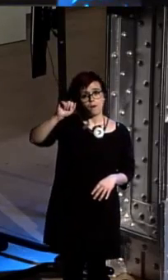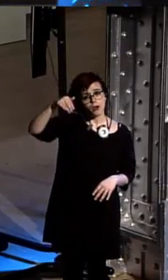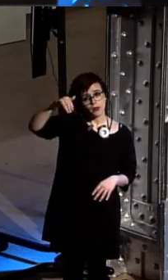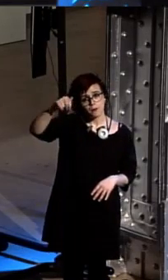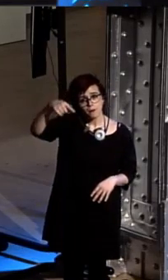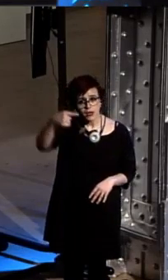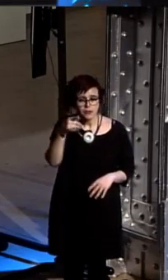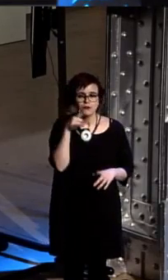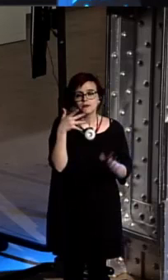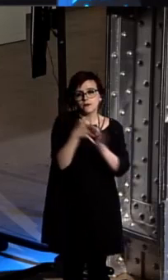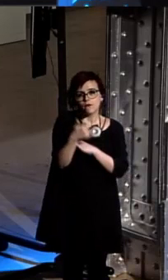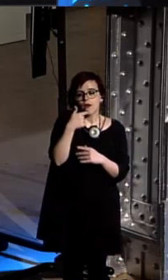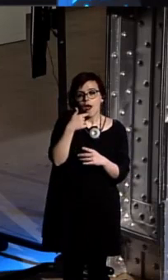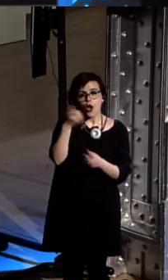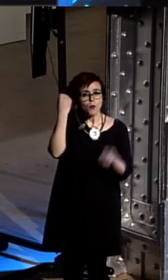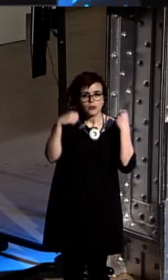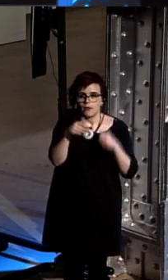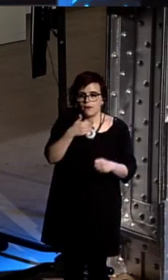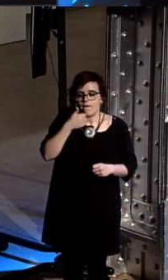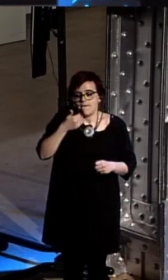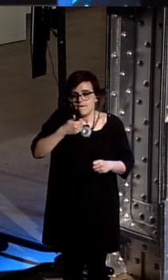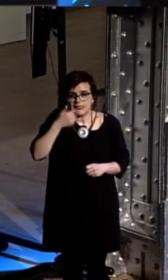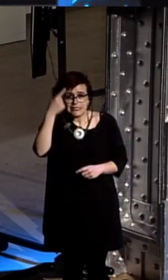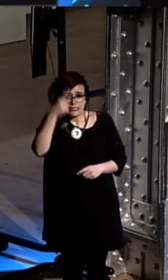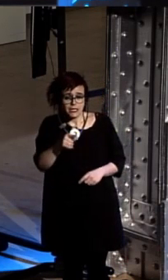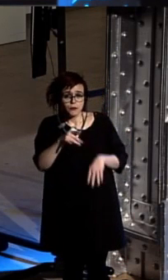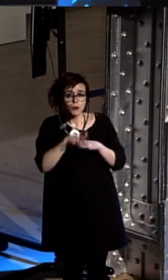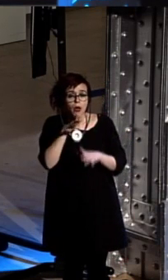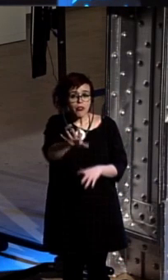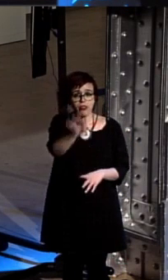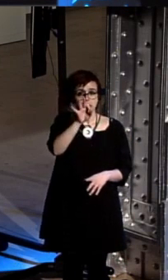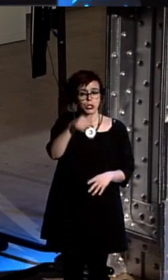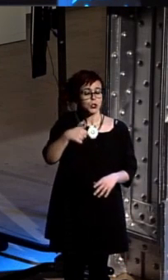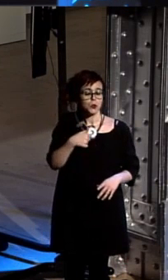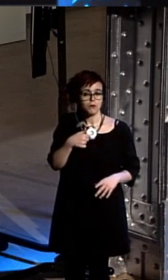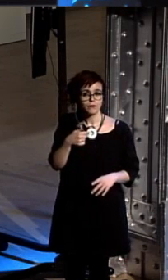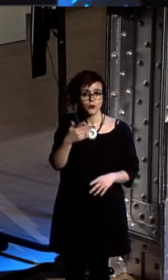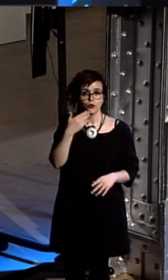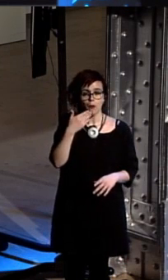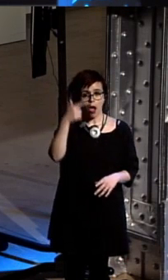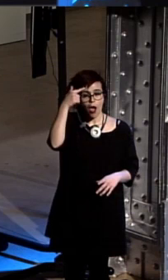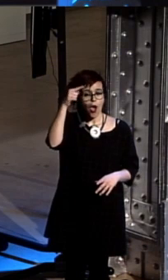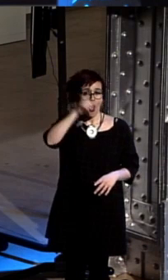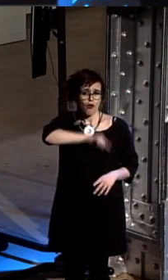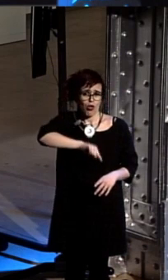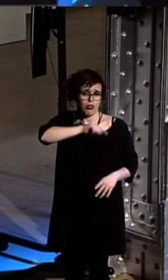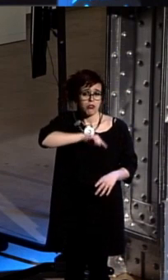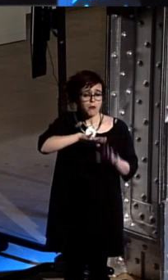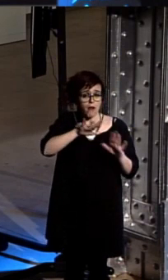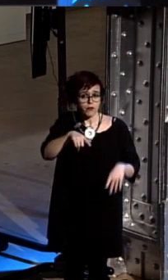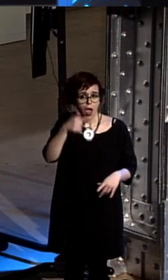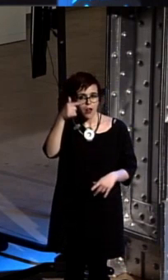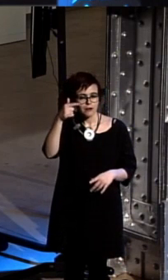cognitivos que tenemos y que nos hacen tomar decisiones pensando que las hemos tomado conscientemente y en realidad las hemos